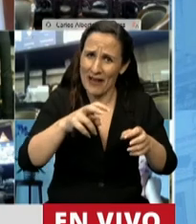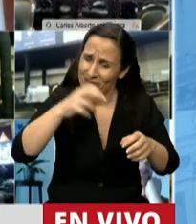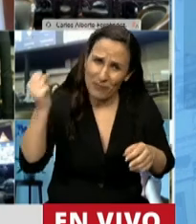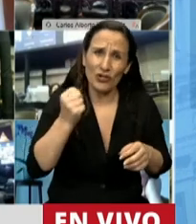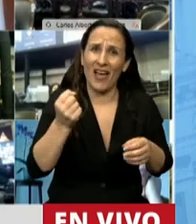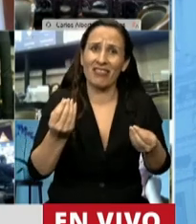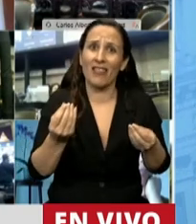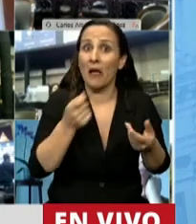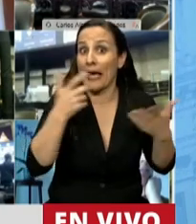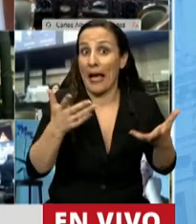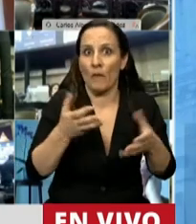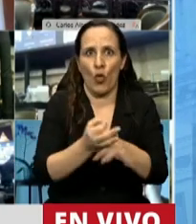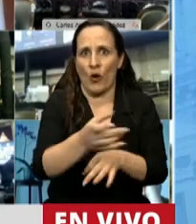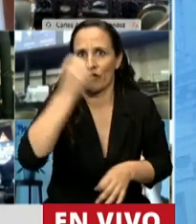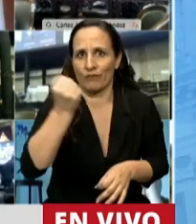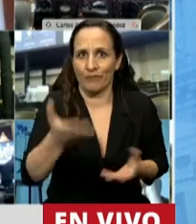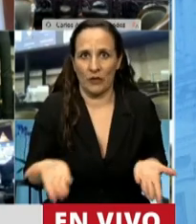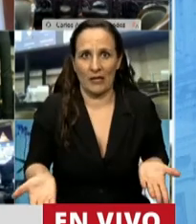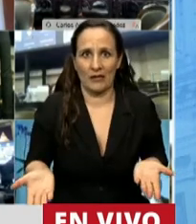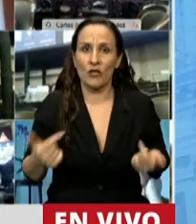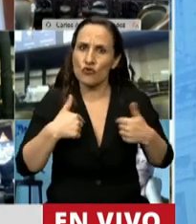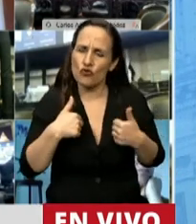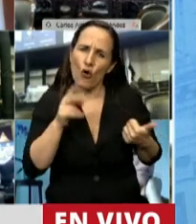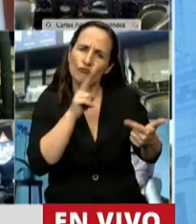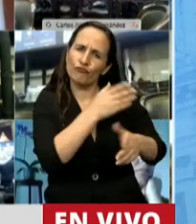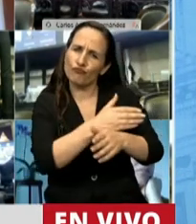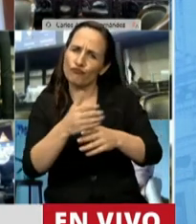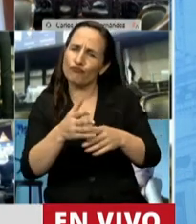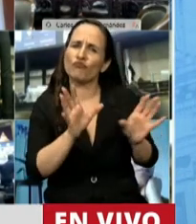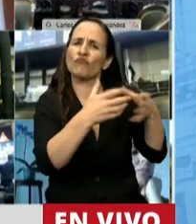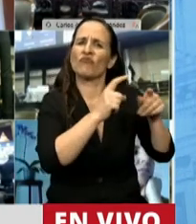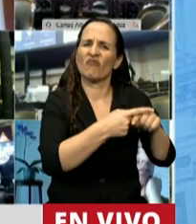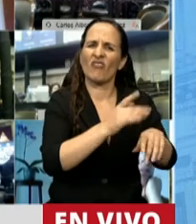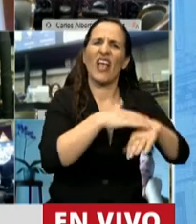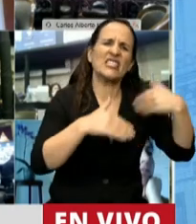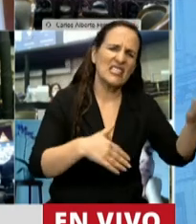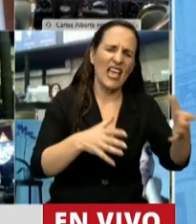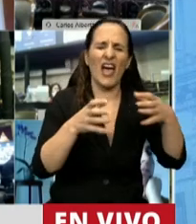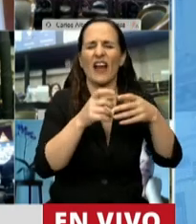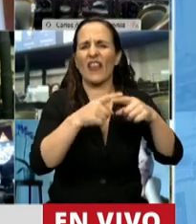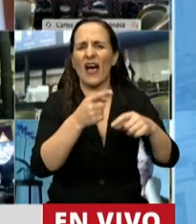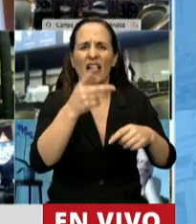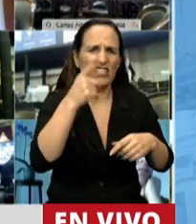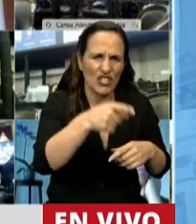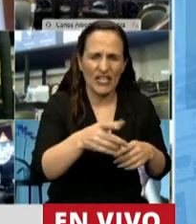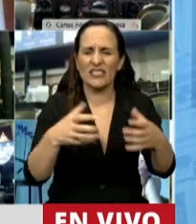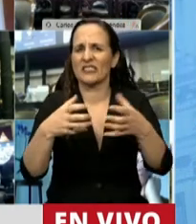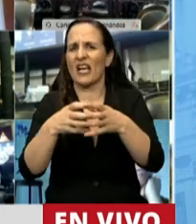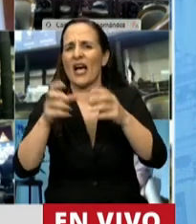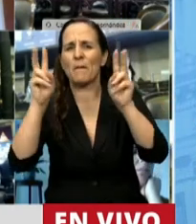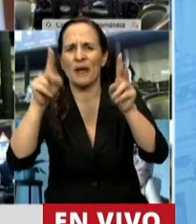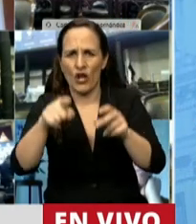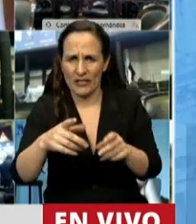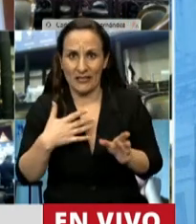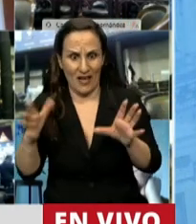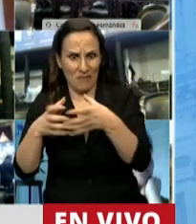educación. Yo me tomo el tiempo de escuchar a todos, a los kirchneristas, a la izquierda, a los peronistas, a mis compañeros de Juntos